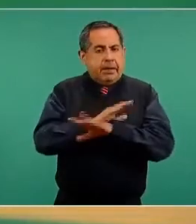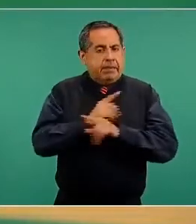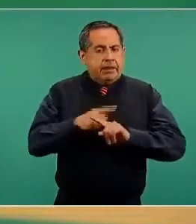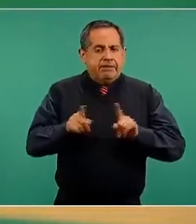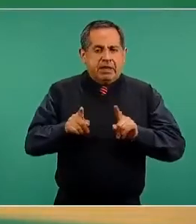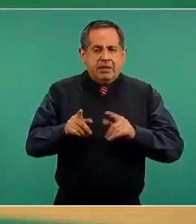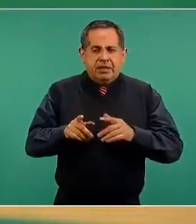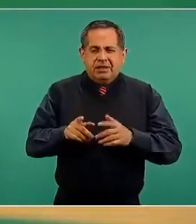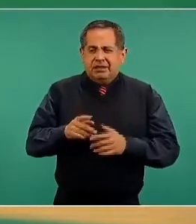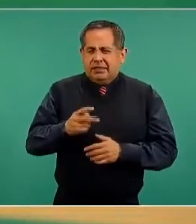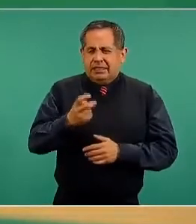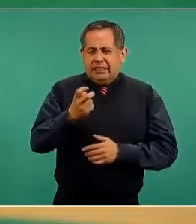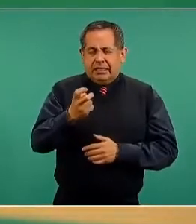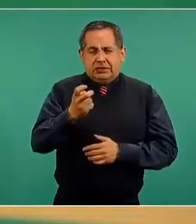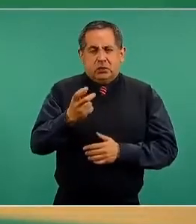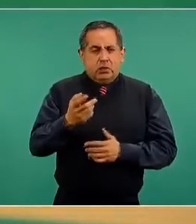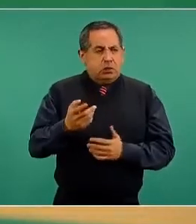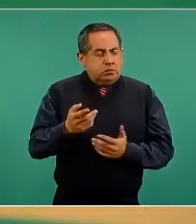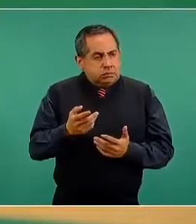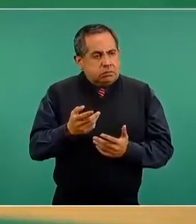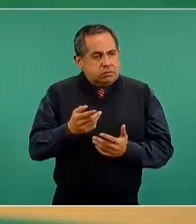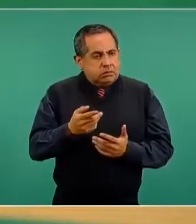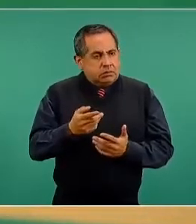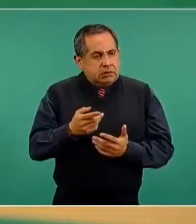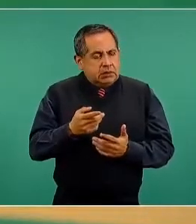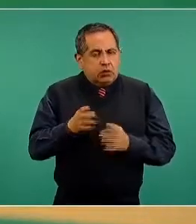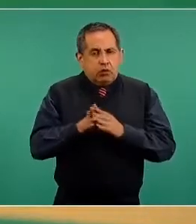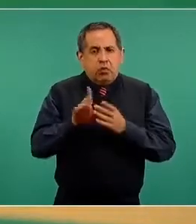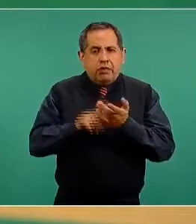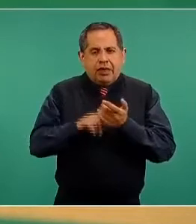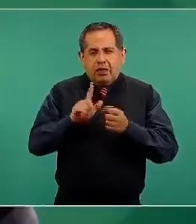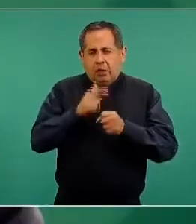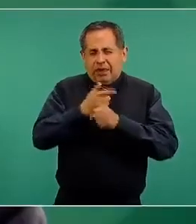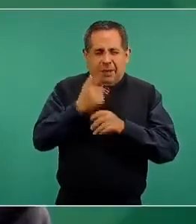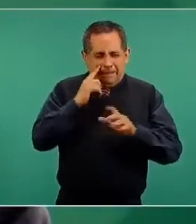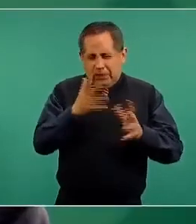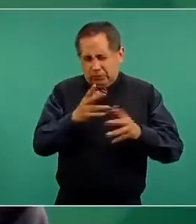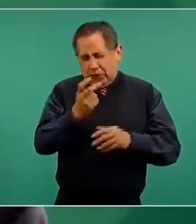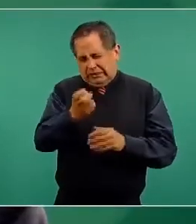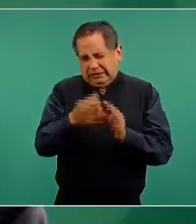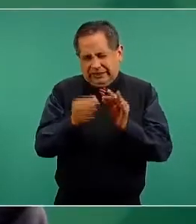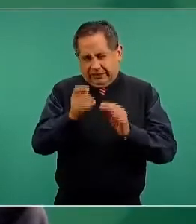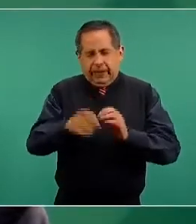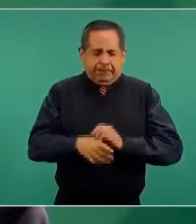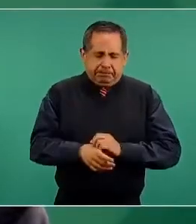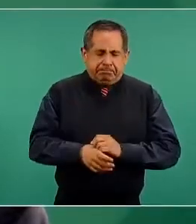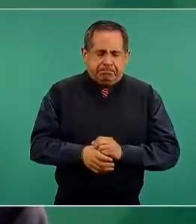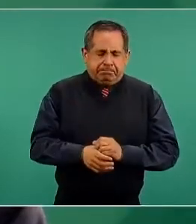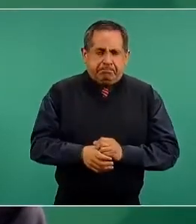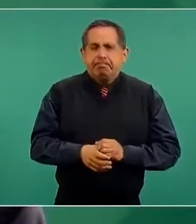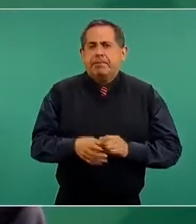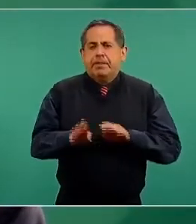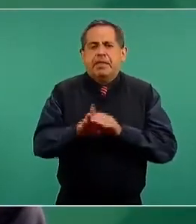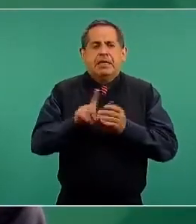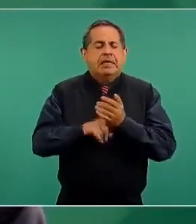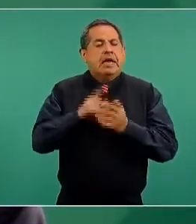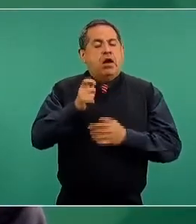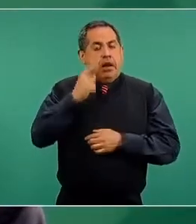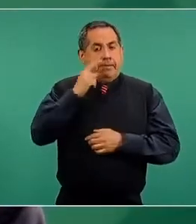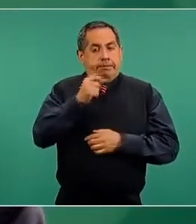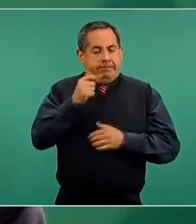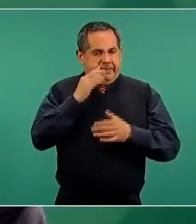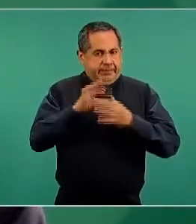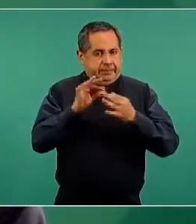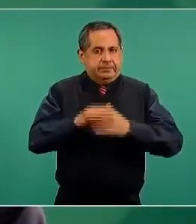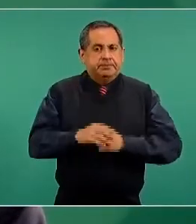hacer las cosas que no permite un reconocimiento real. Más o menos podríamos decir que en términos generales eso es un sesgo. Entonces